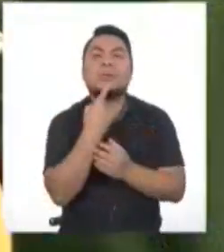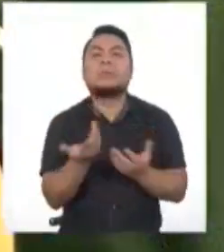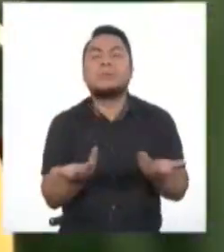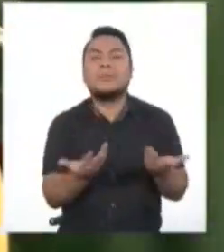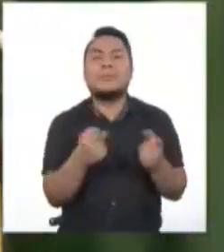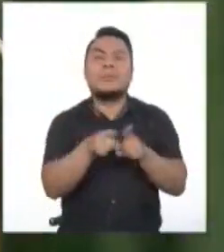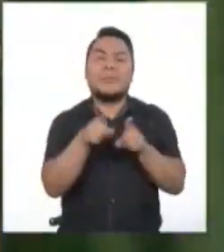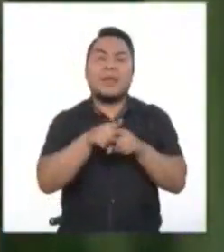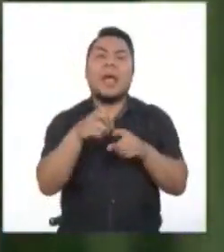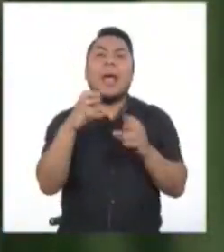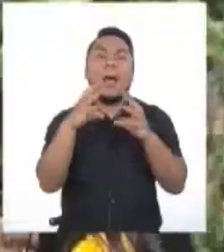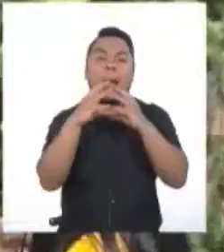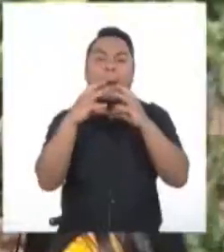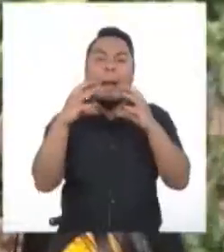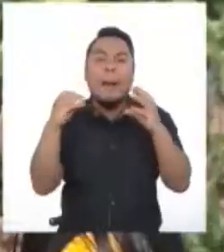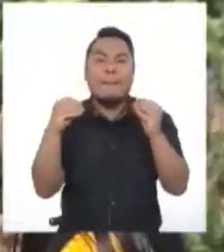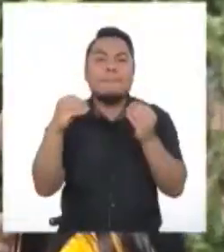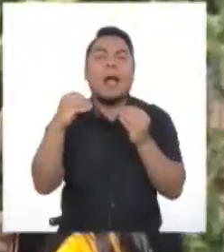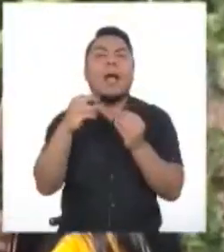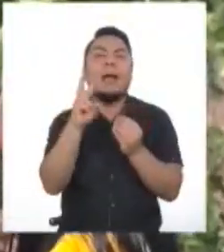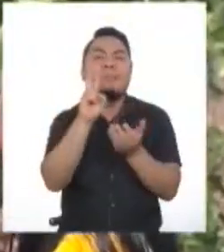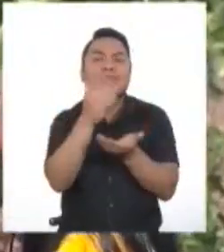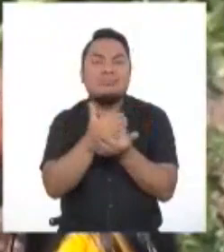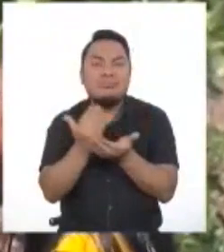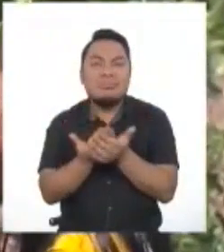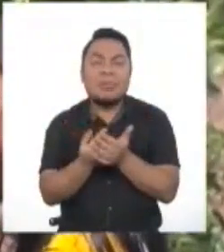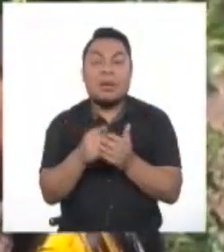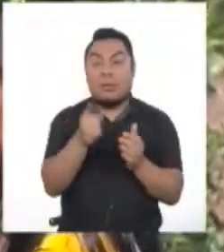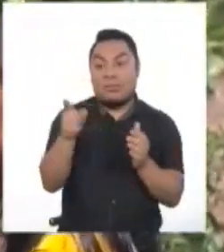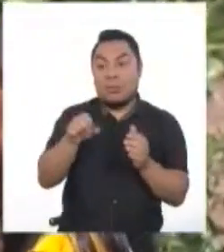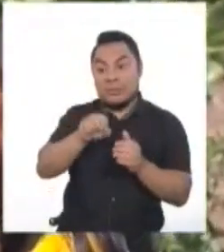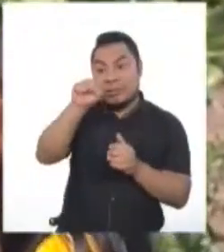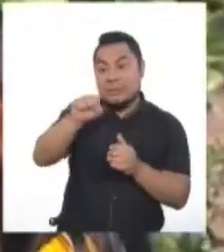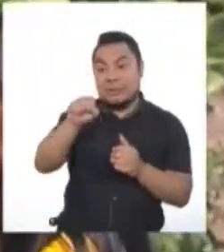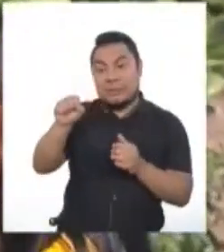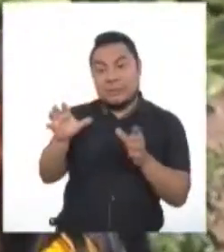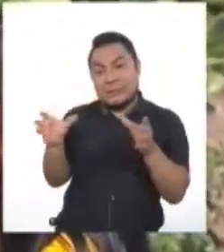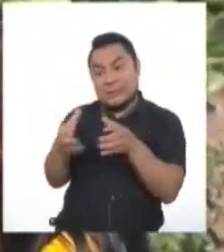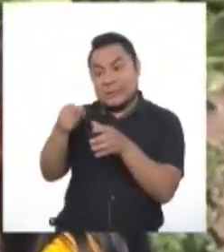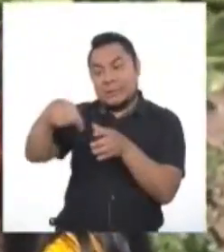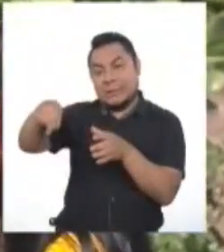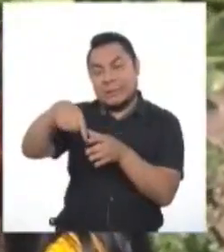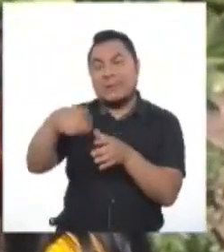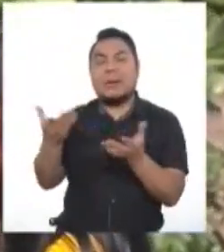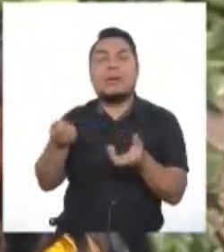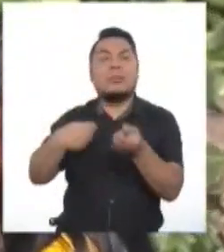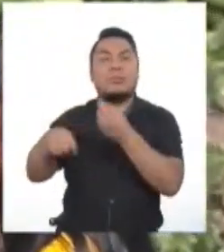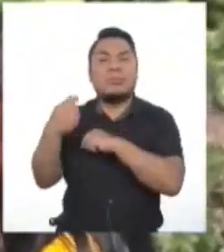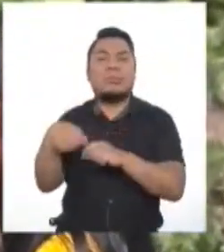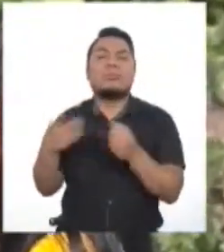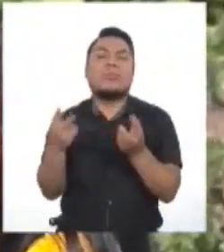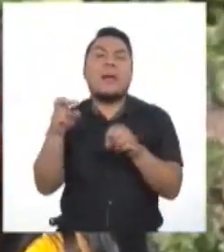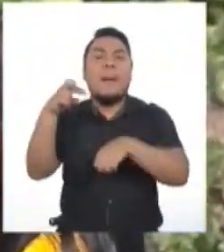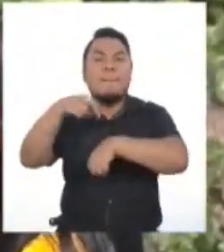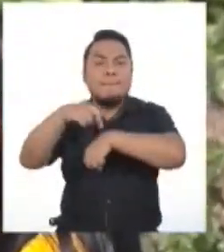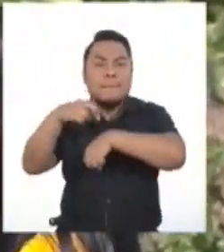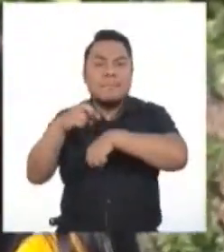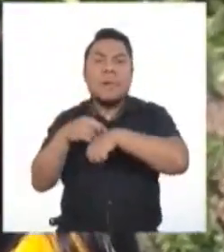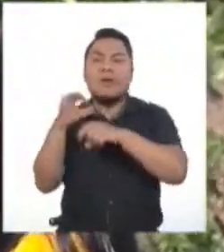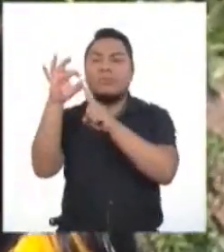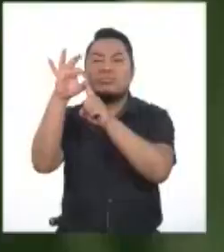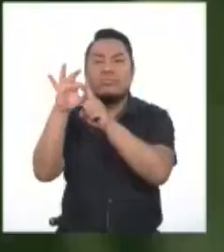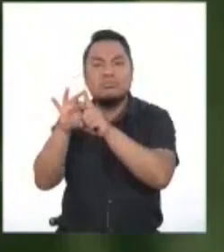vid, como la palta, y a la vez tenemos una parte sierra para producir, ¿no? Los tubérculos, los granos